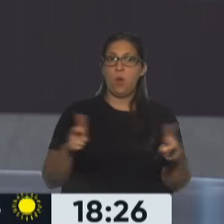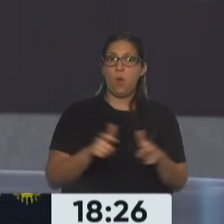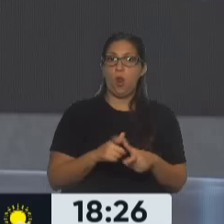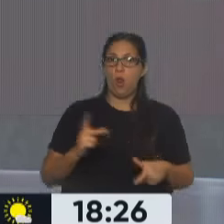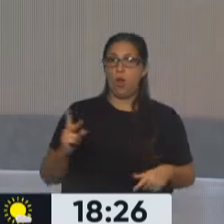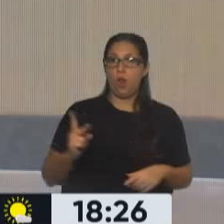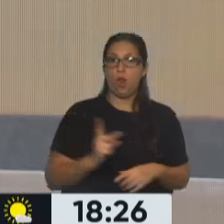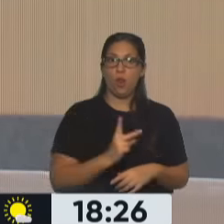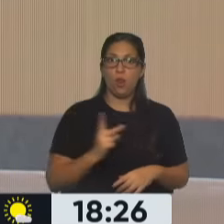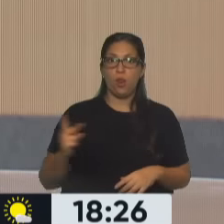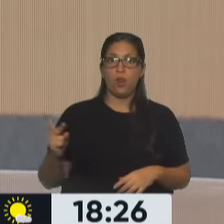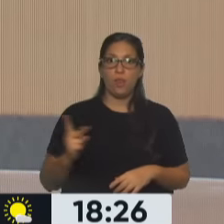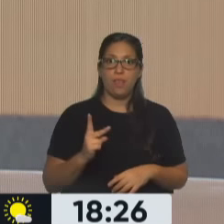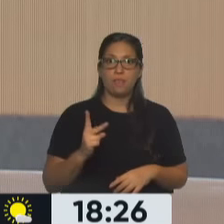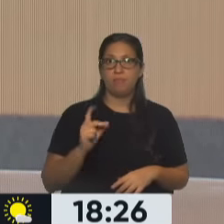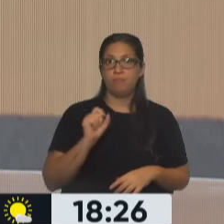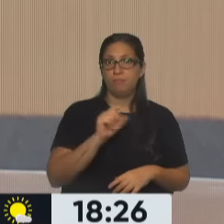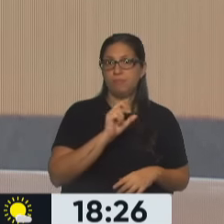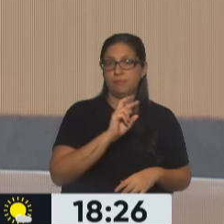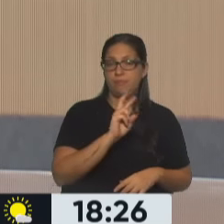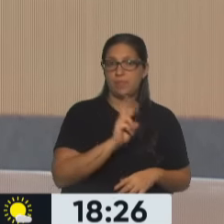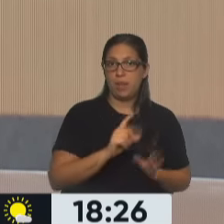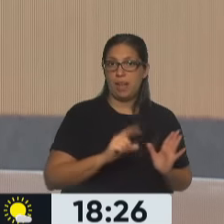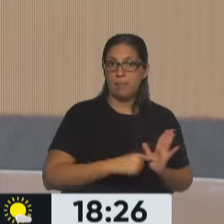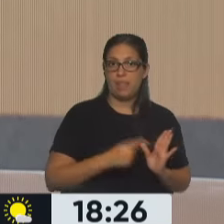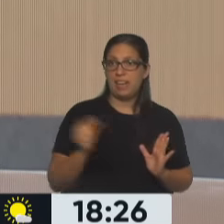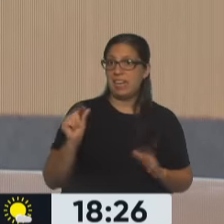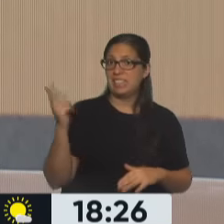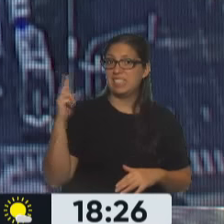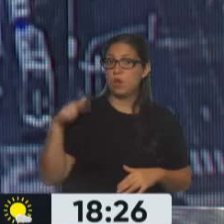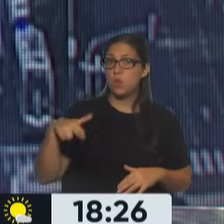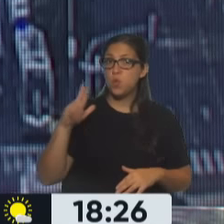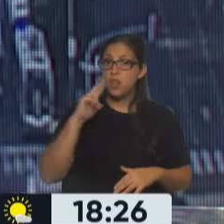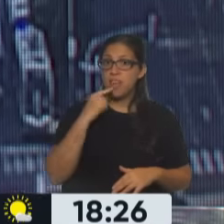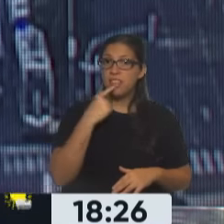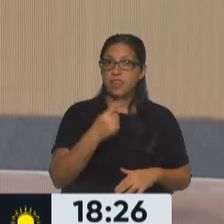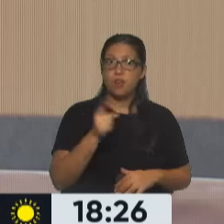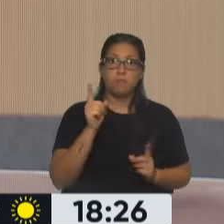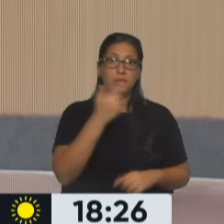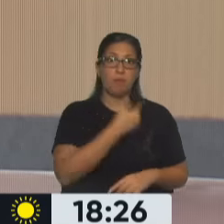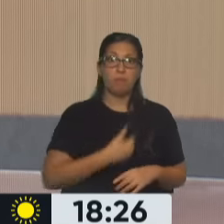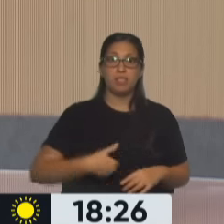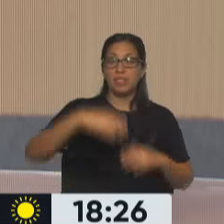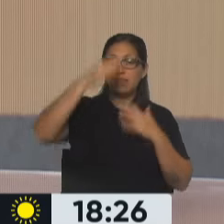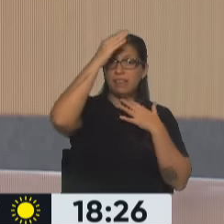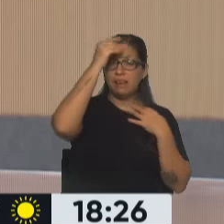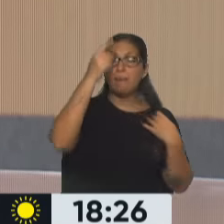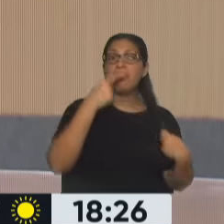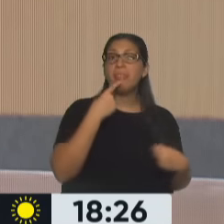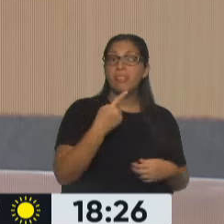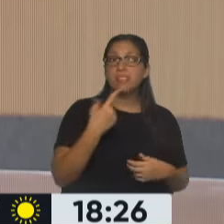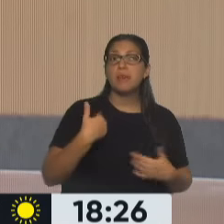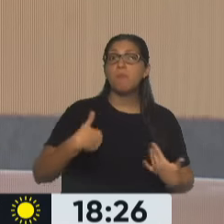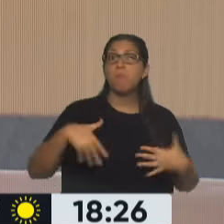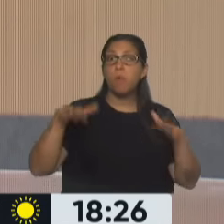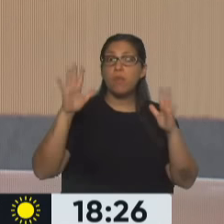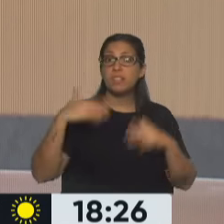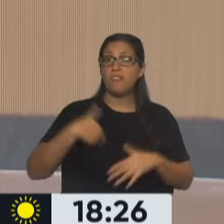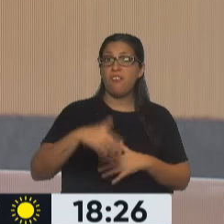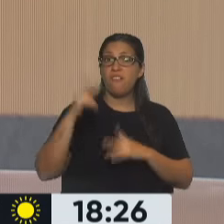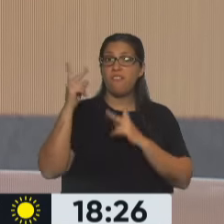Delcy Rodríguez allí en Caracas y recién el adelanto de Nuria, declaraciones del propio presidente Donald Trump que podría llegar